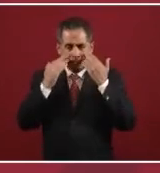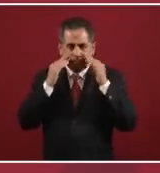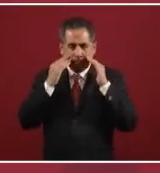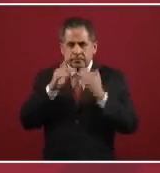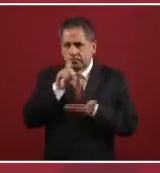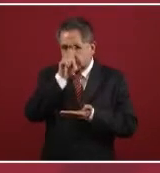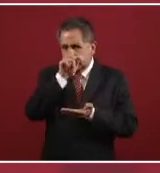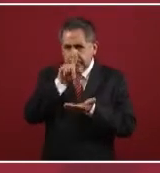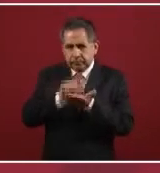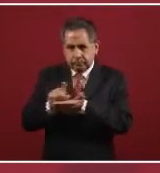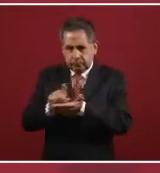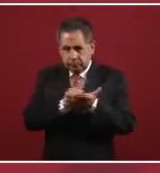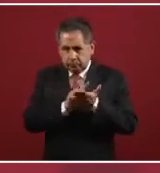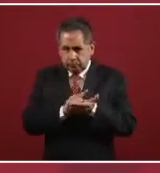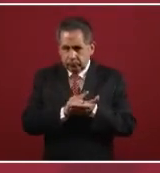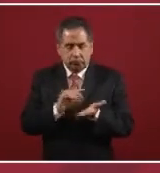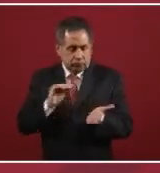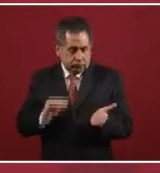el Twitter